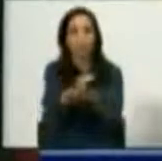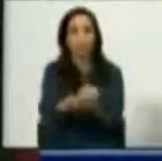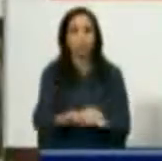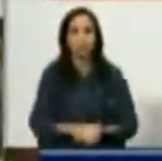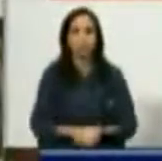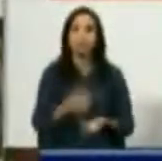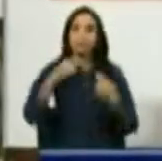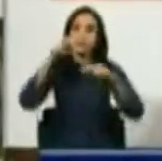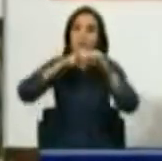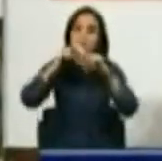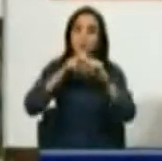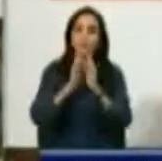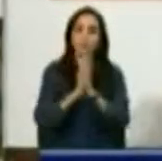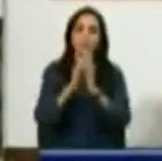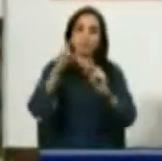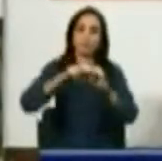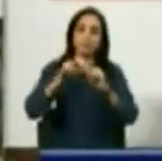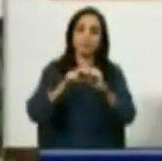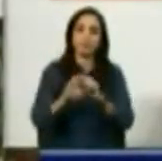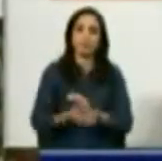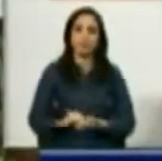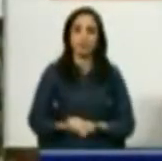siéntese por favor